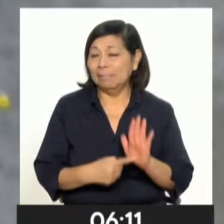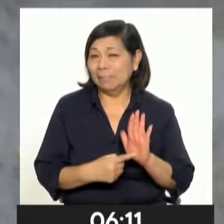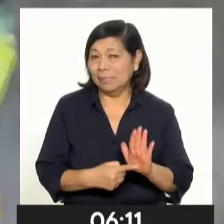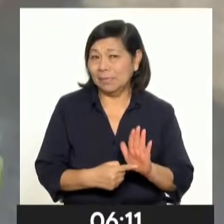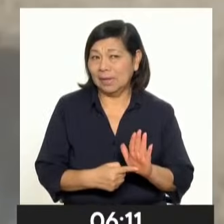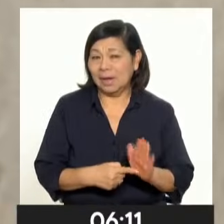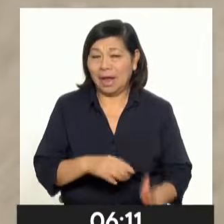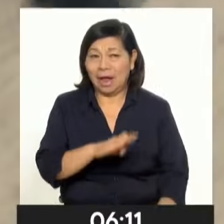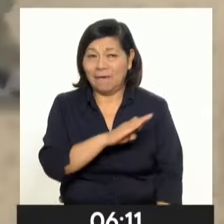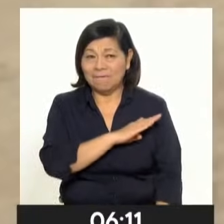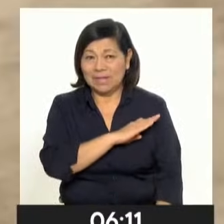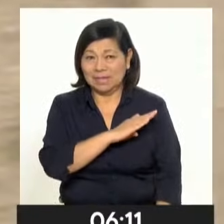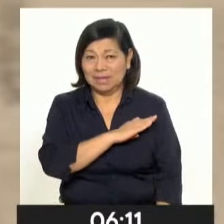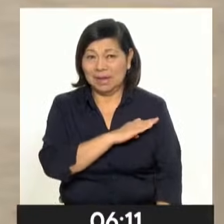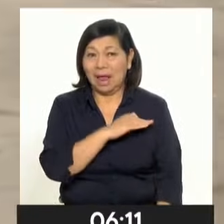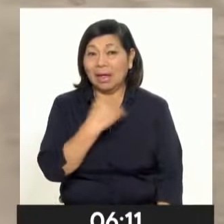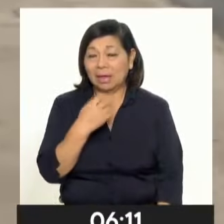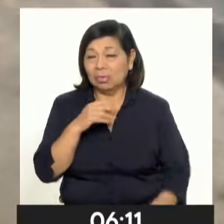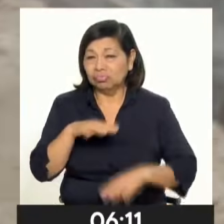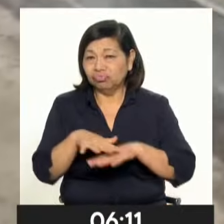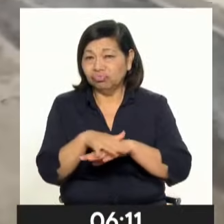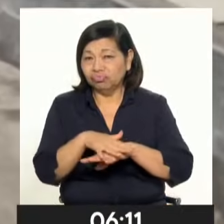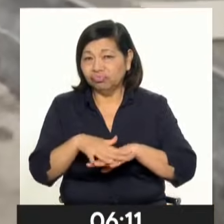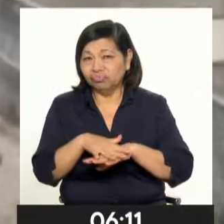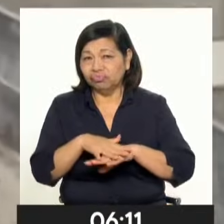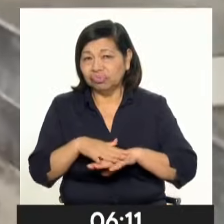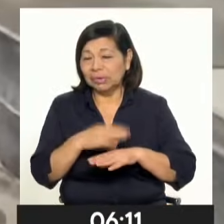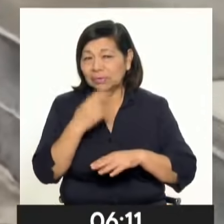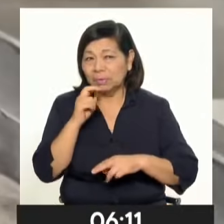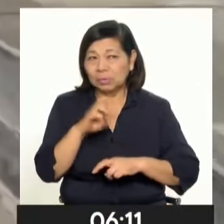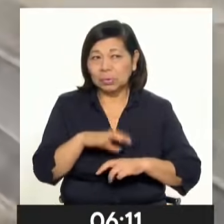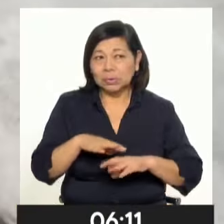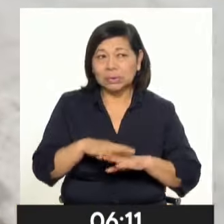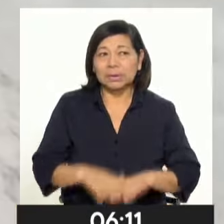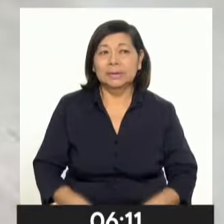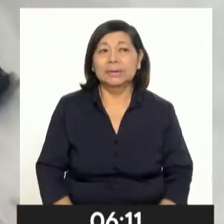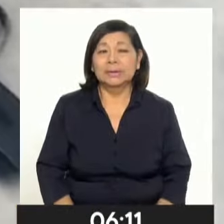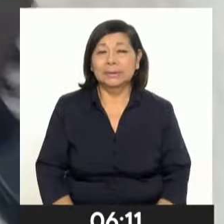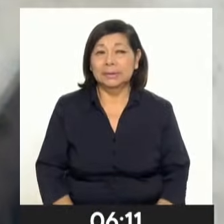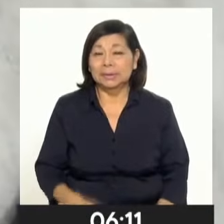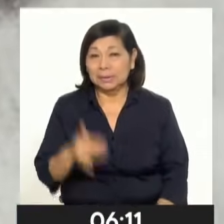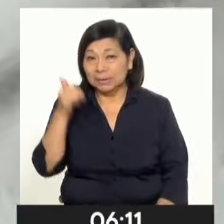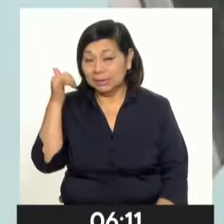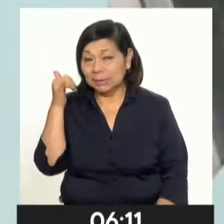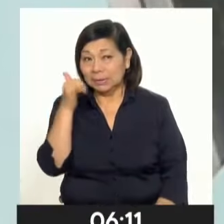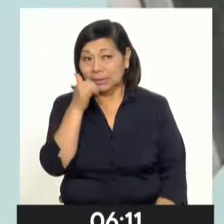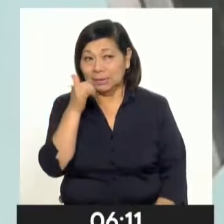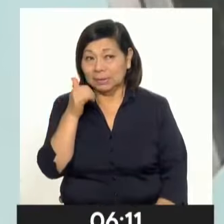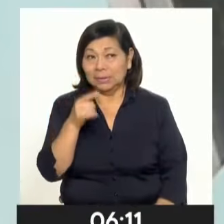Representantes de la Fiscalía de turno ya iniciaron las investigaciones. Las cámaras de